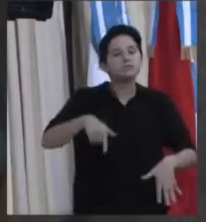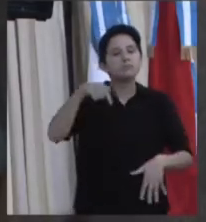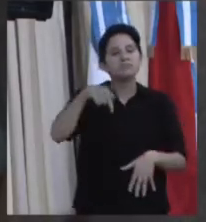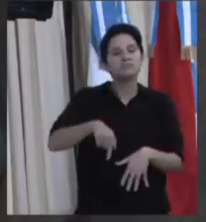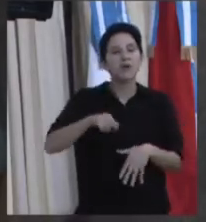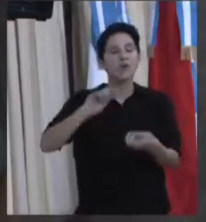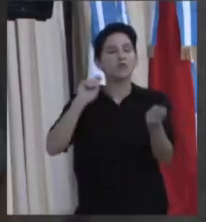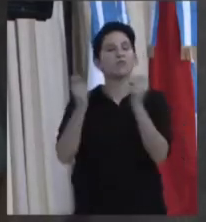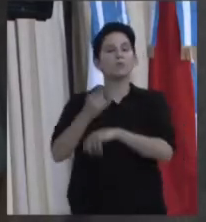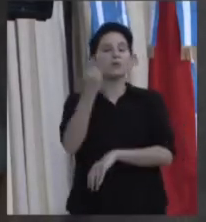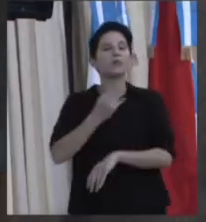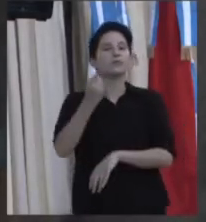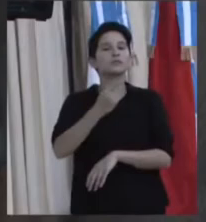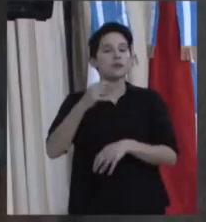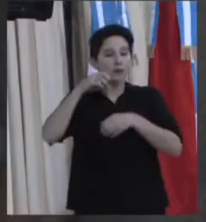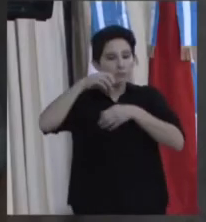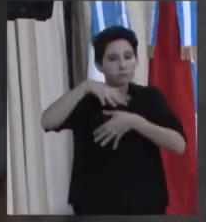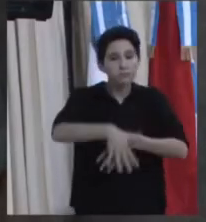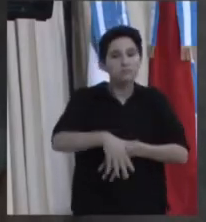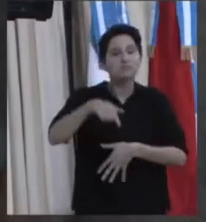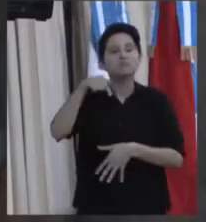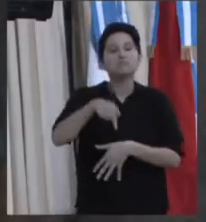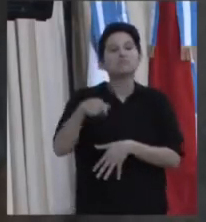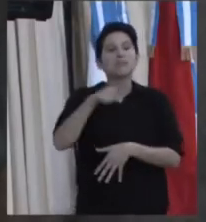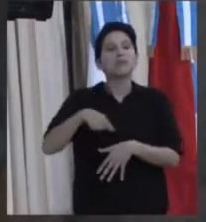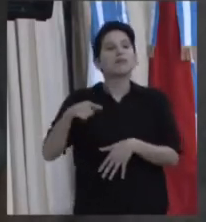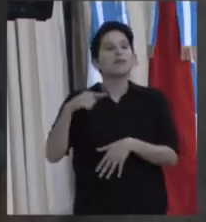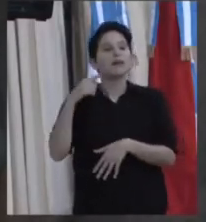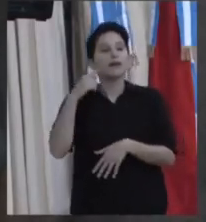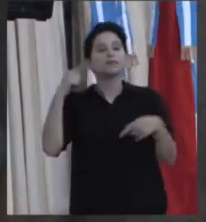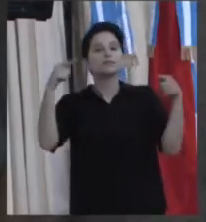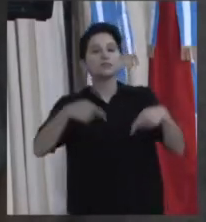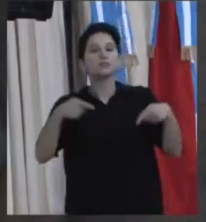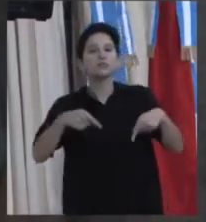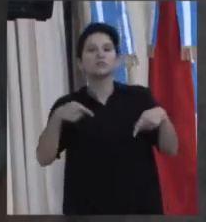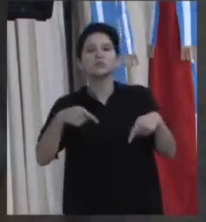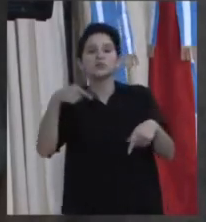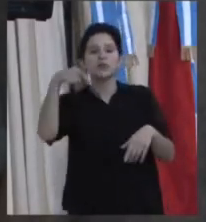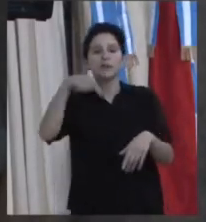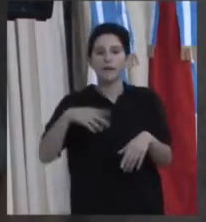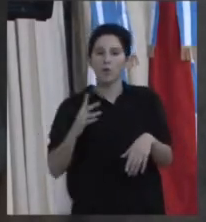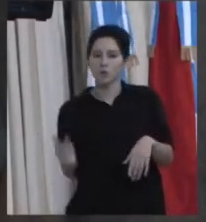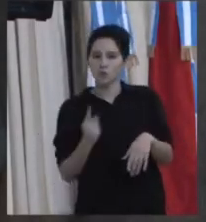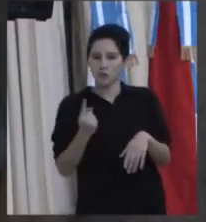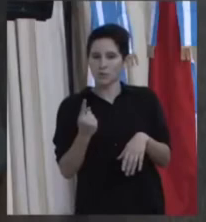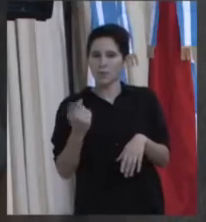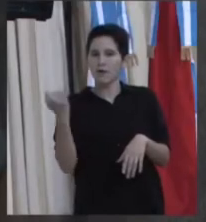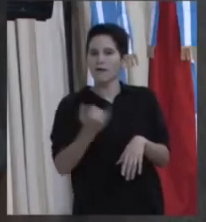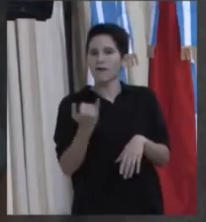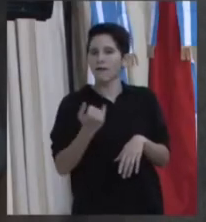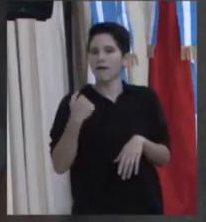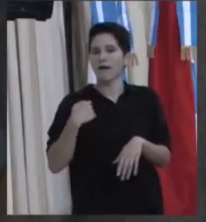de la reforma universitaria, la mayoría de las constituciones tienen consagrada la autonomía y autarquía en